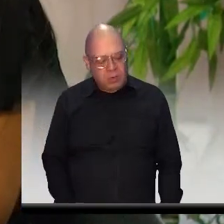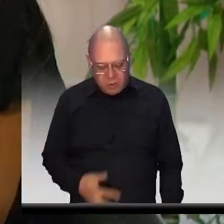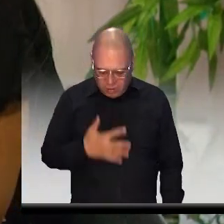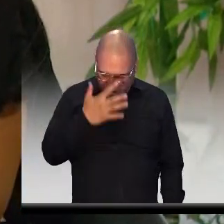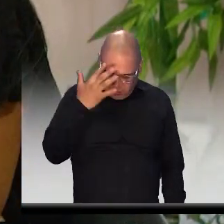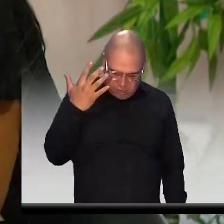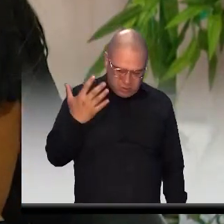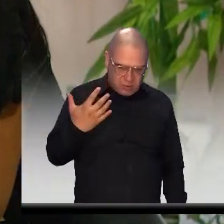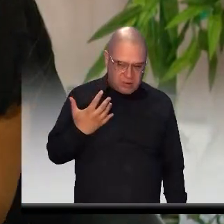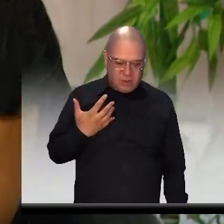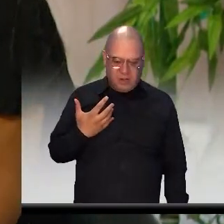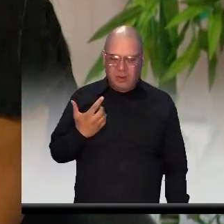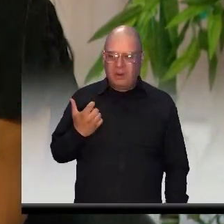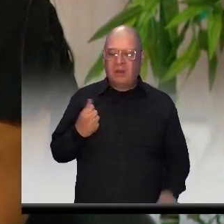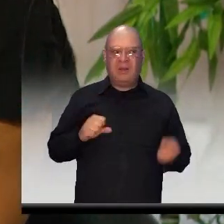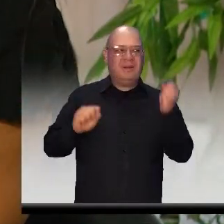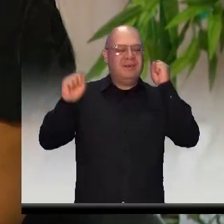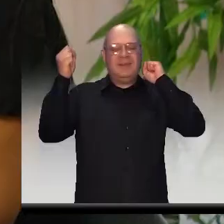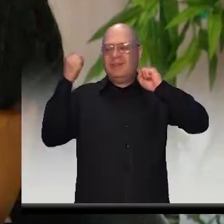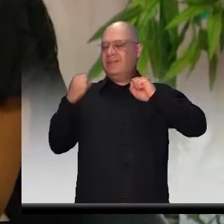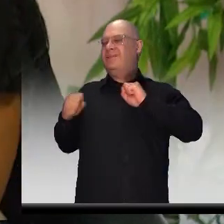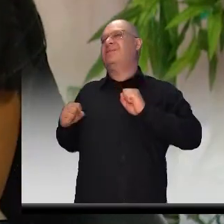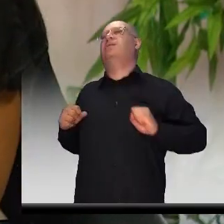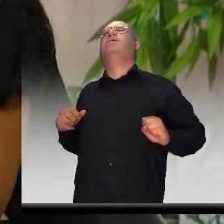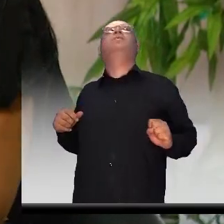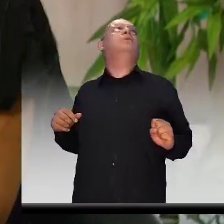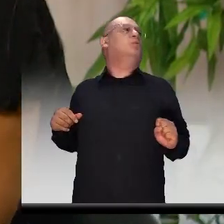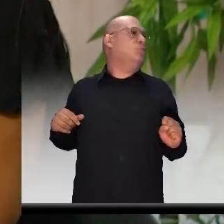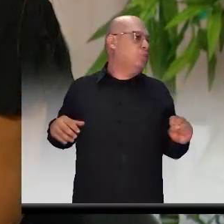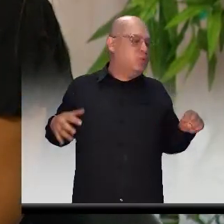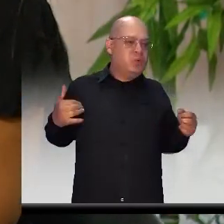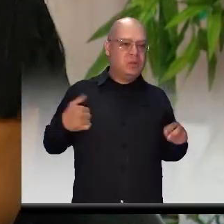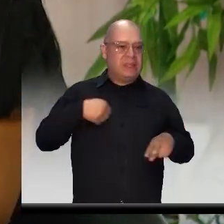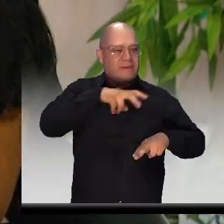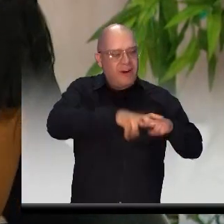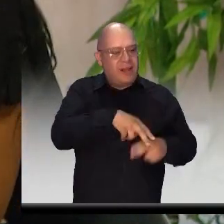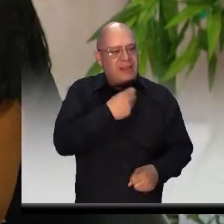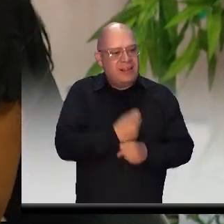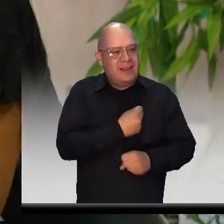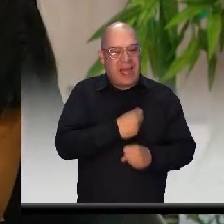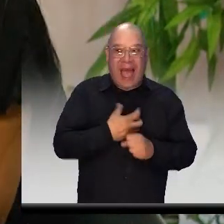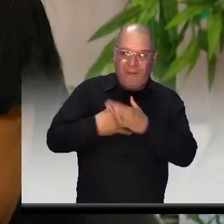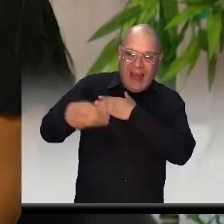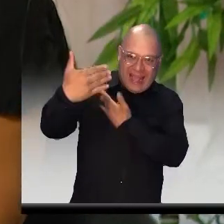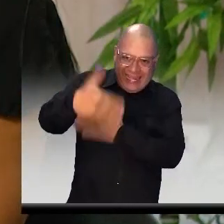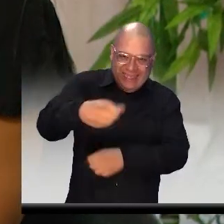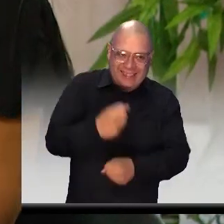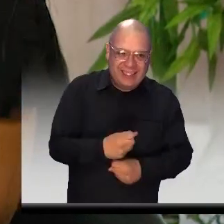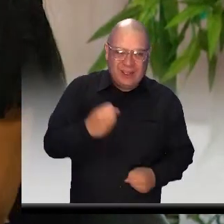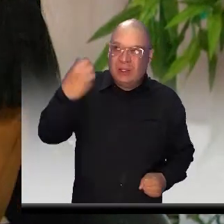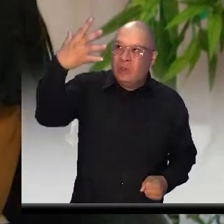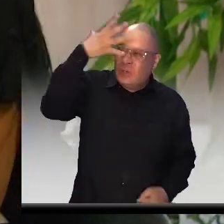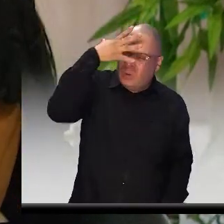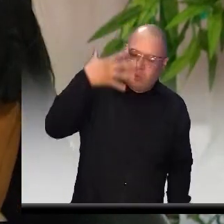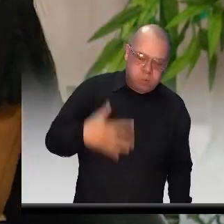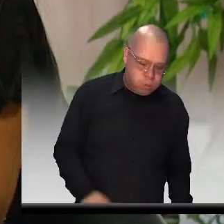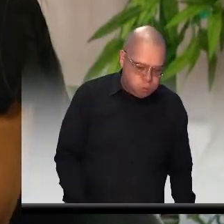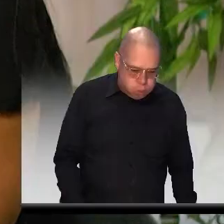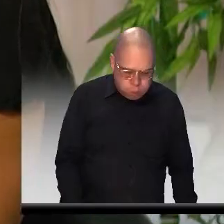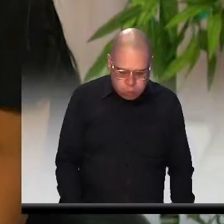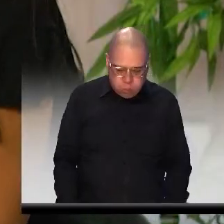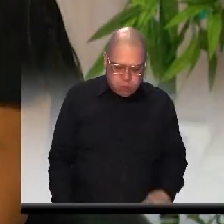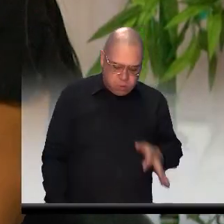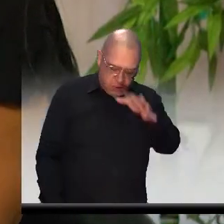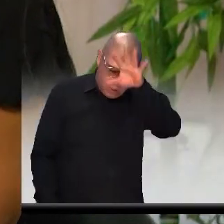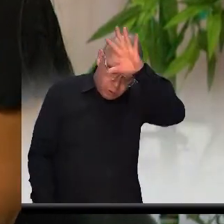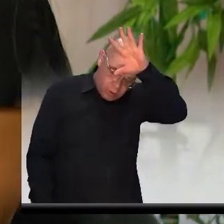en el trabajo no es lo mismo. Los trabajadores que están expuestos, los trabajadores informales también empiezan a sufrir eso que mencionaba ahora, el tema del golpe de